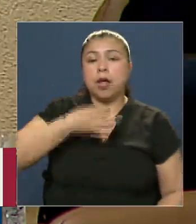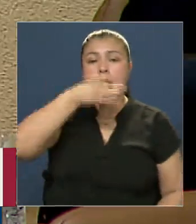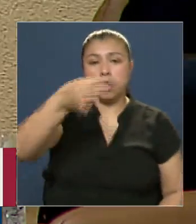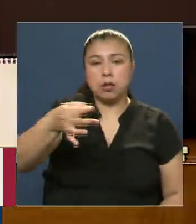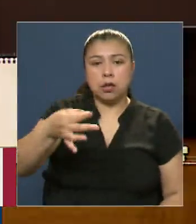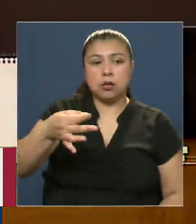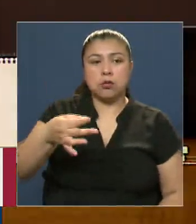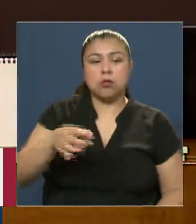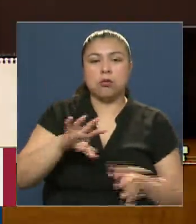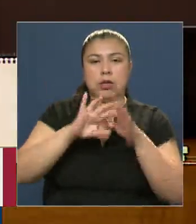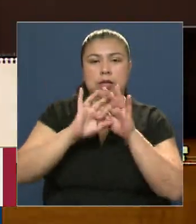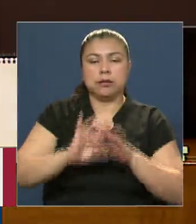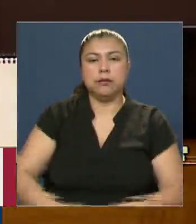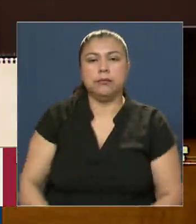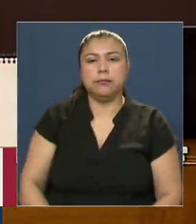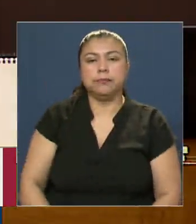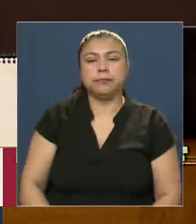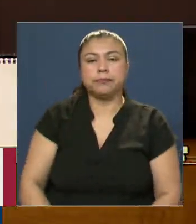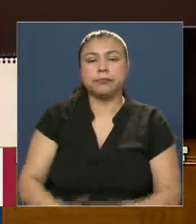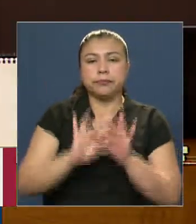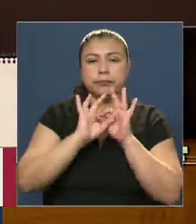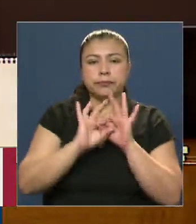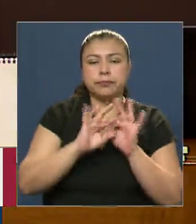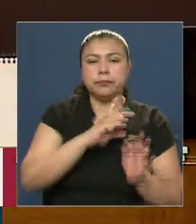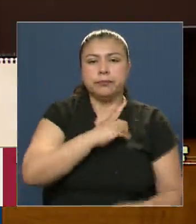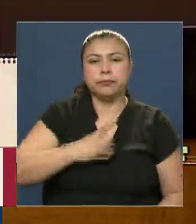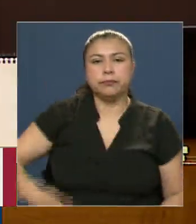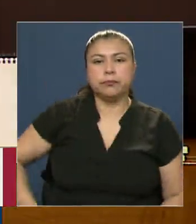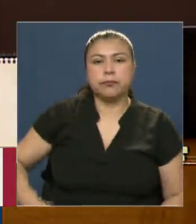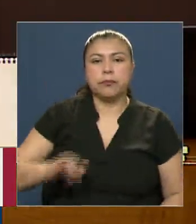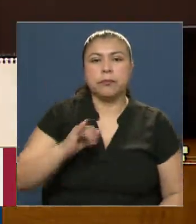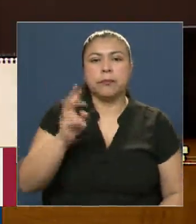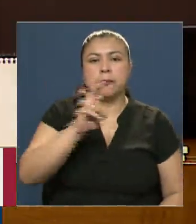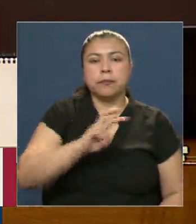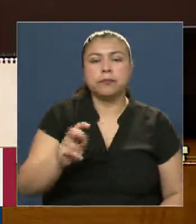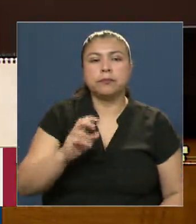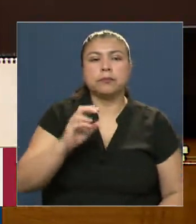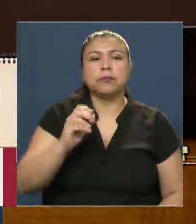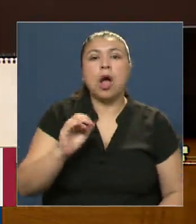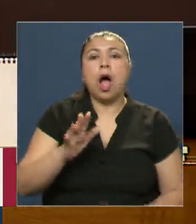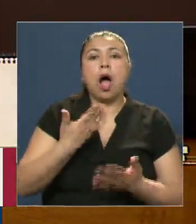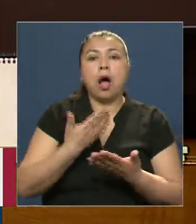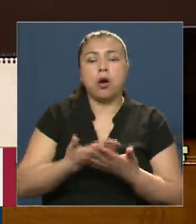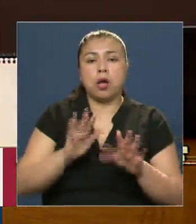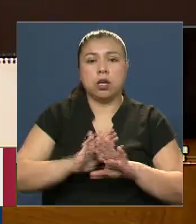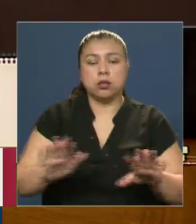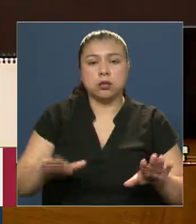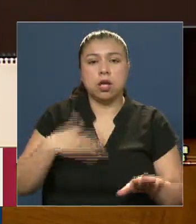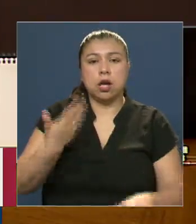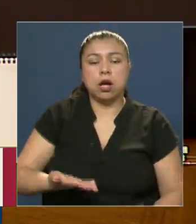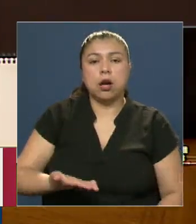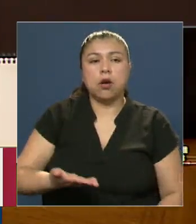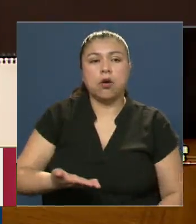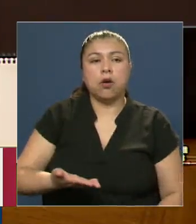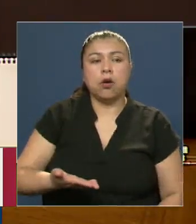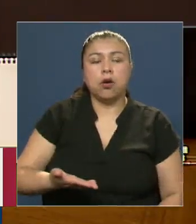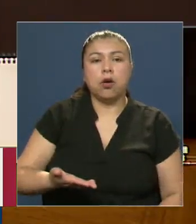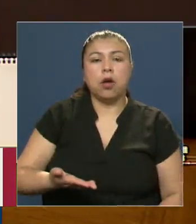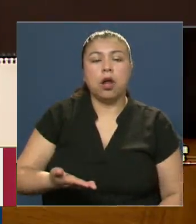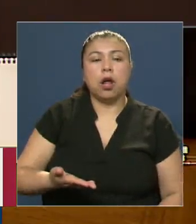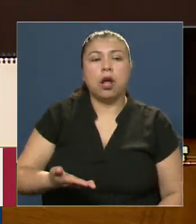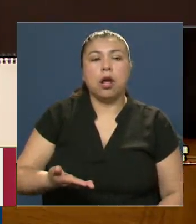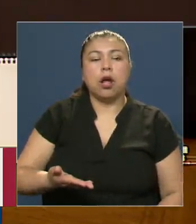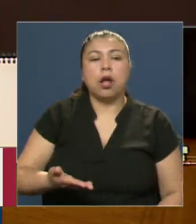gracias. Gracias, señor diputado. Don Isa Cort. Ahora sí, finalmente, le ofrezco la palabra a la